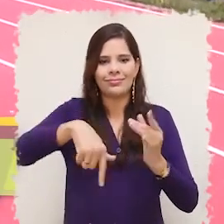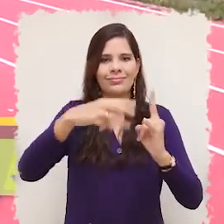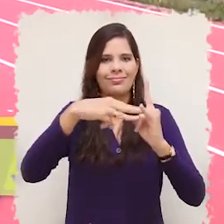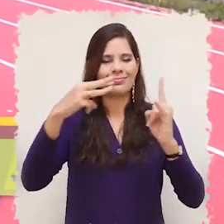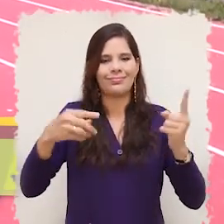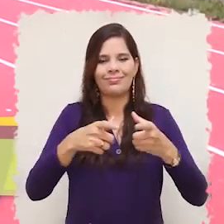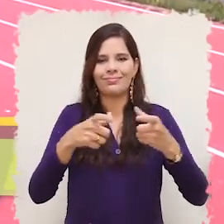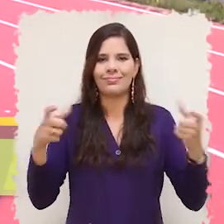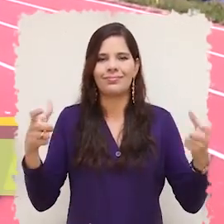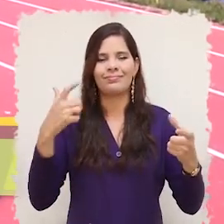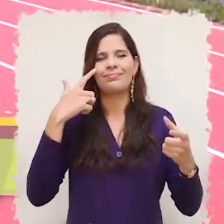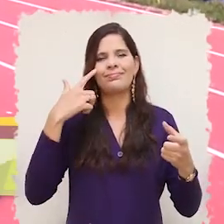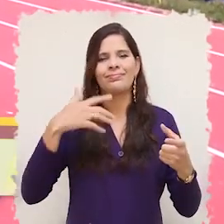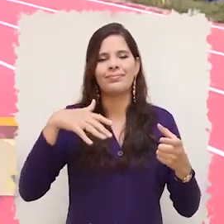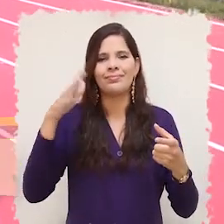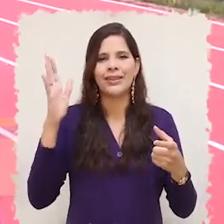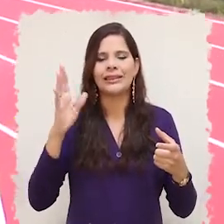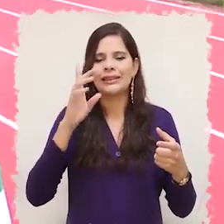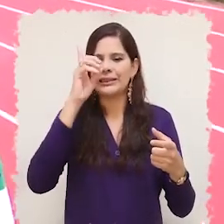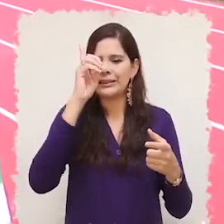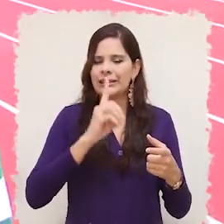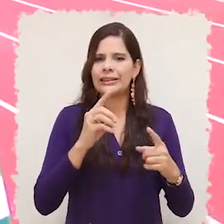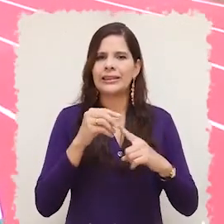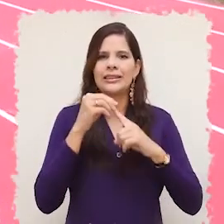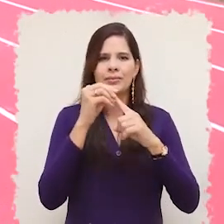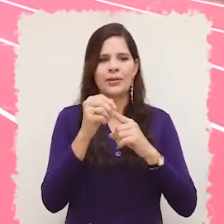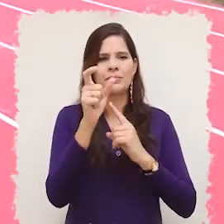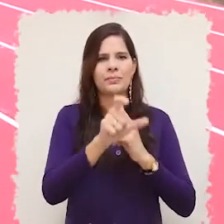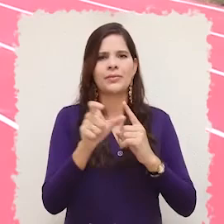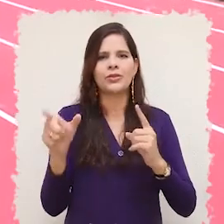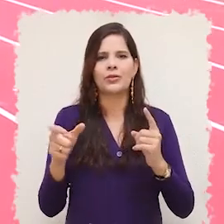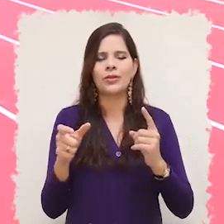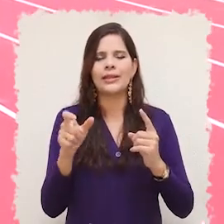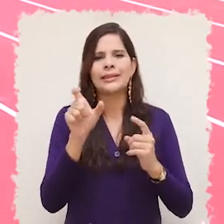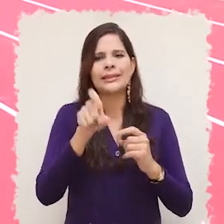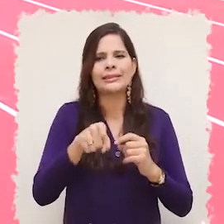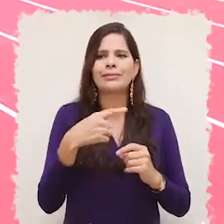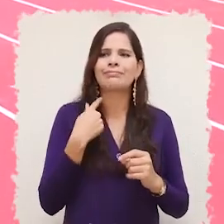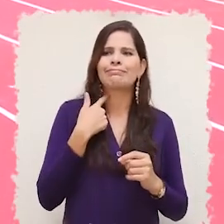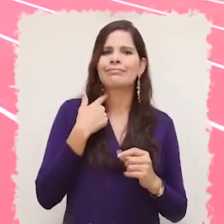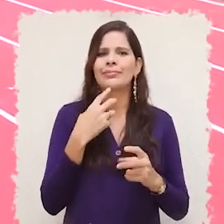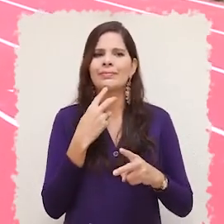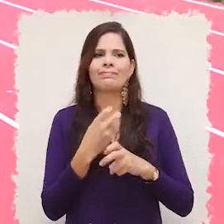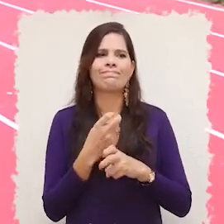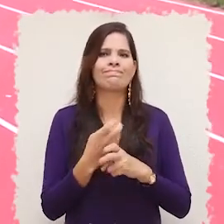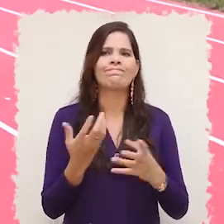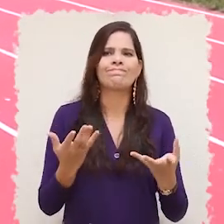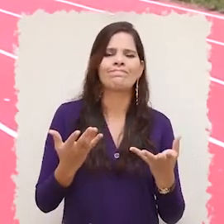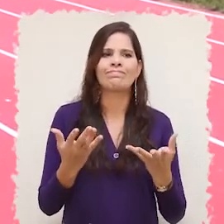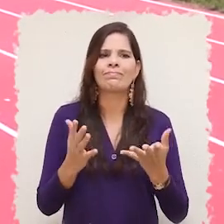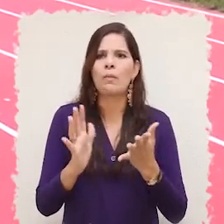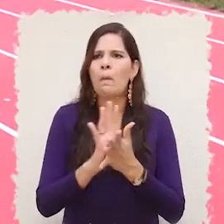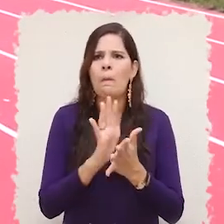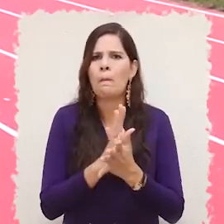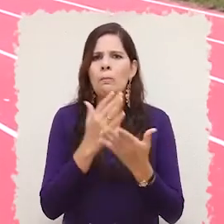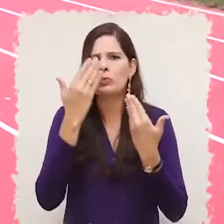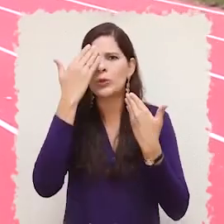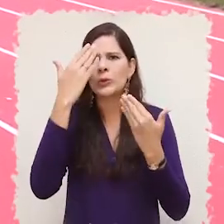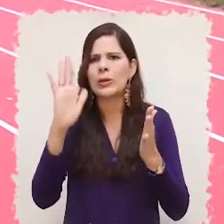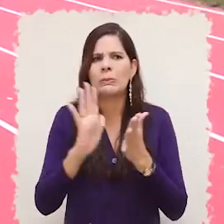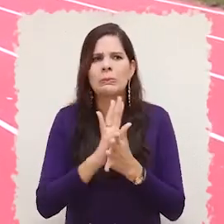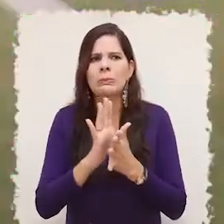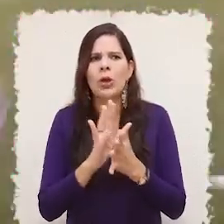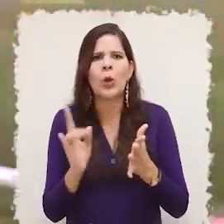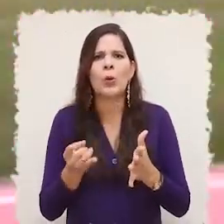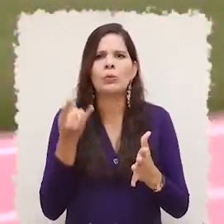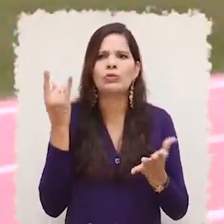la universidad que son tan decisivos en la vida de tantas personas, pero que no tienen la posibilidad de acceder a la información,